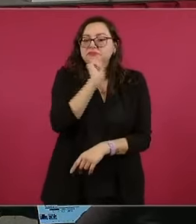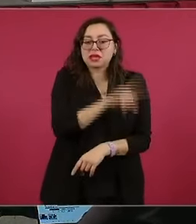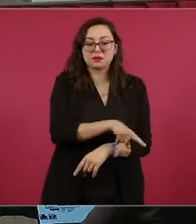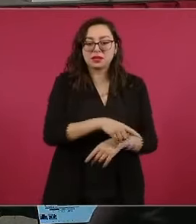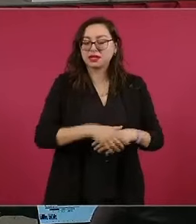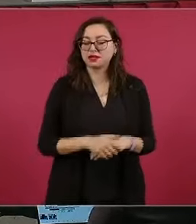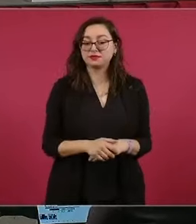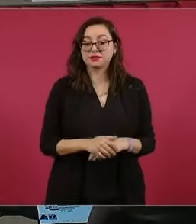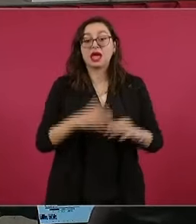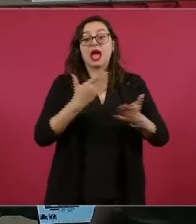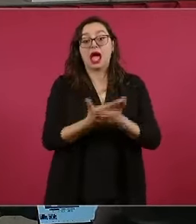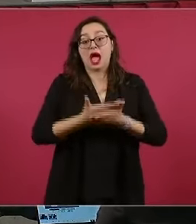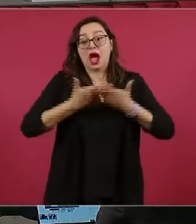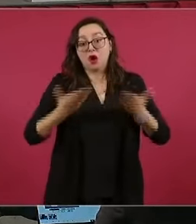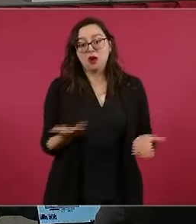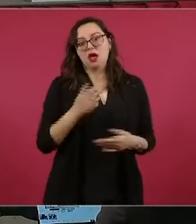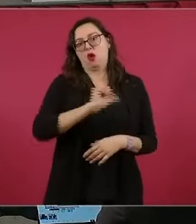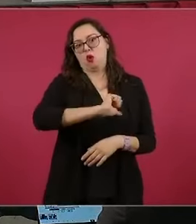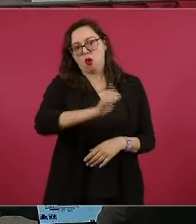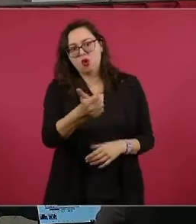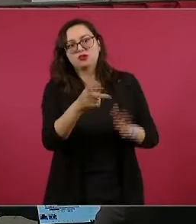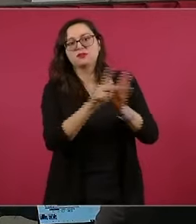Ahora el Wall Street Journal,